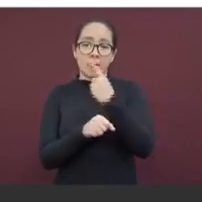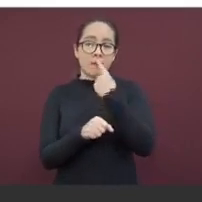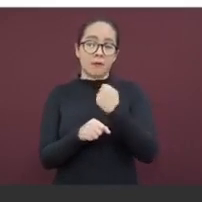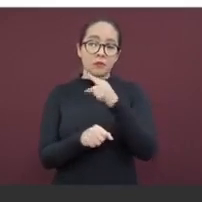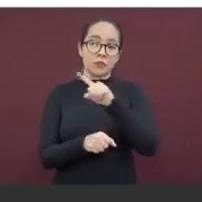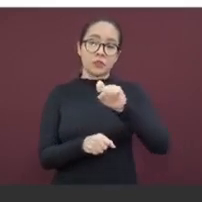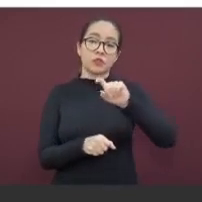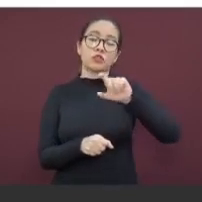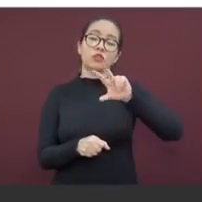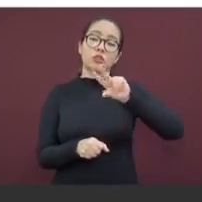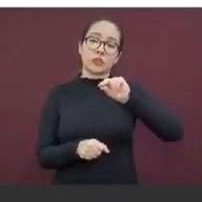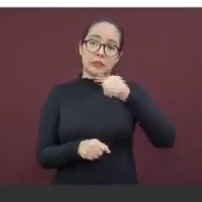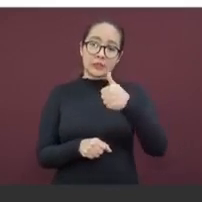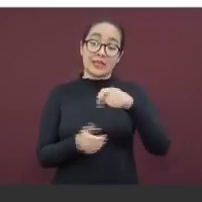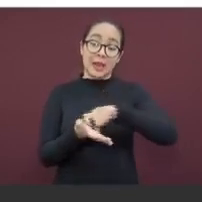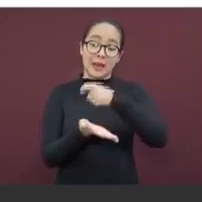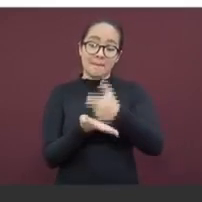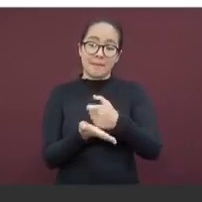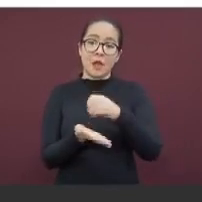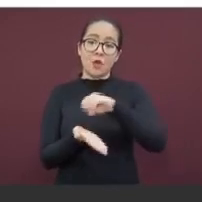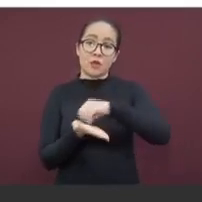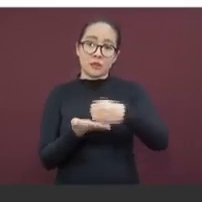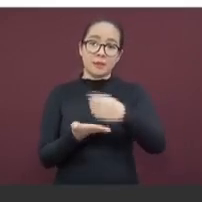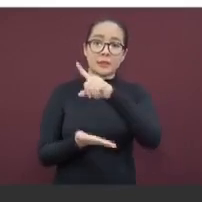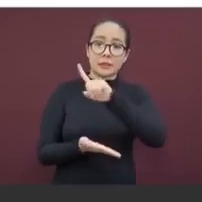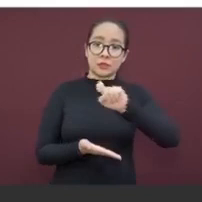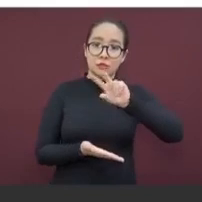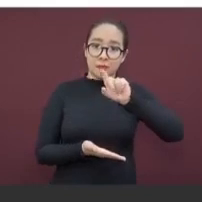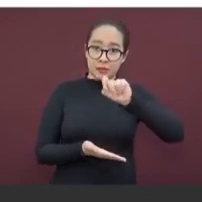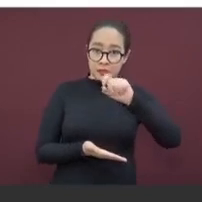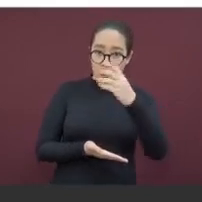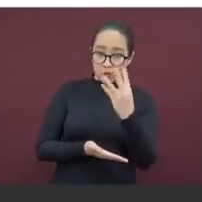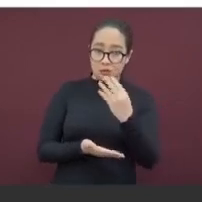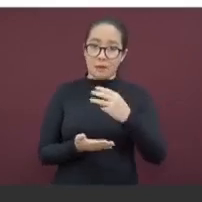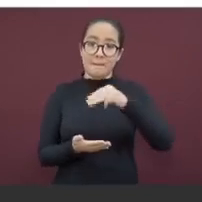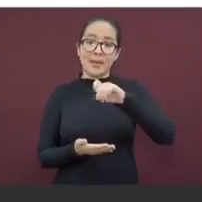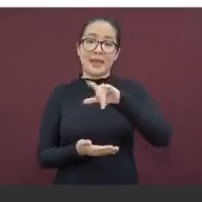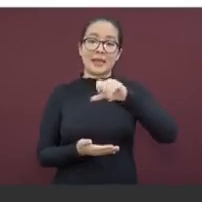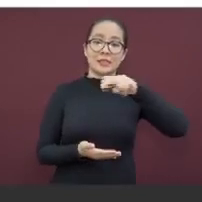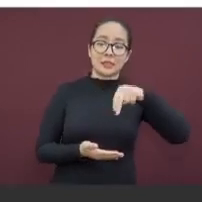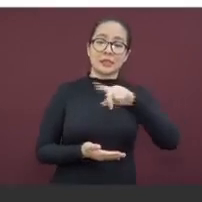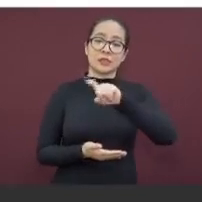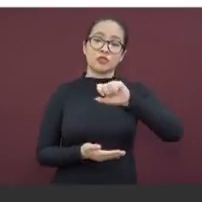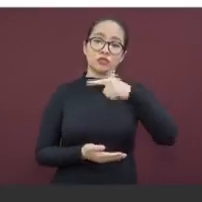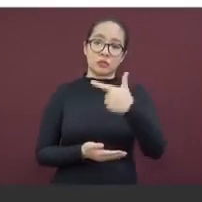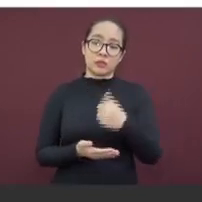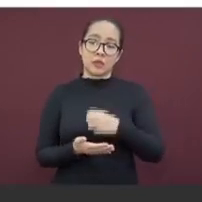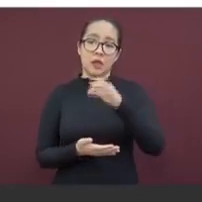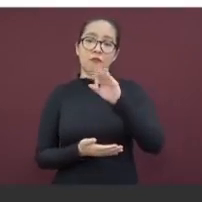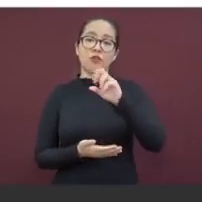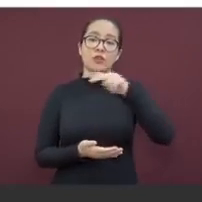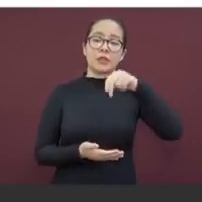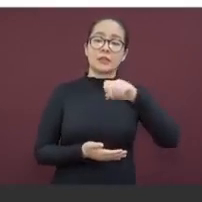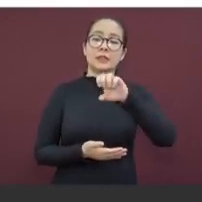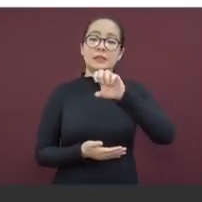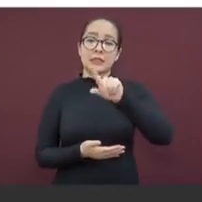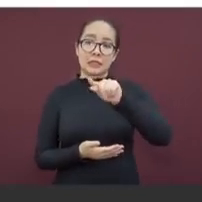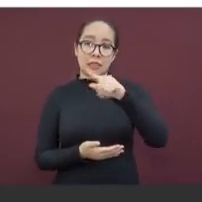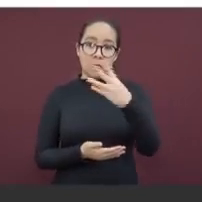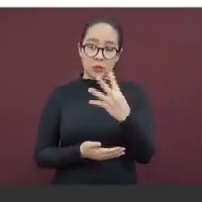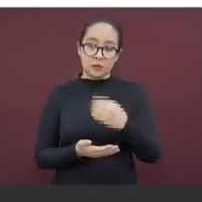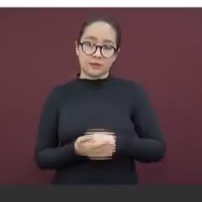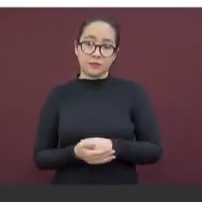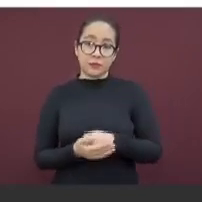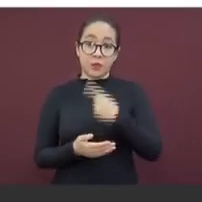186 orizaba 124 medellín 107 fortín 74 en